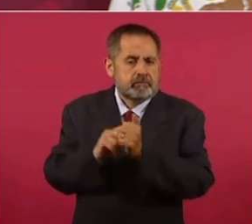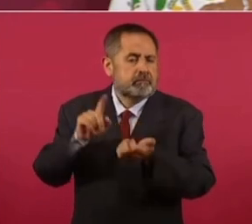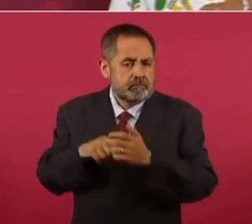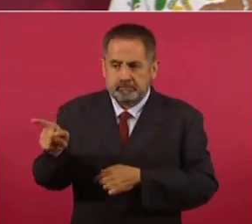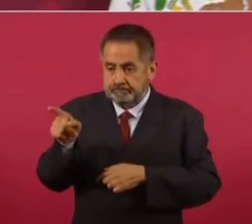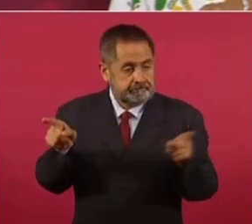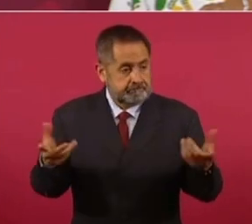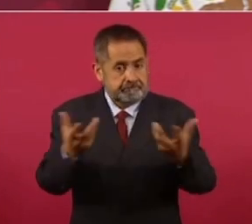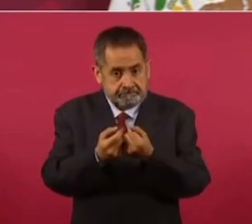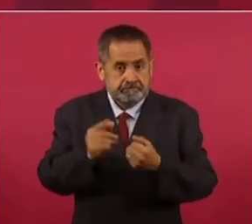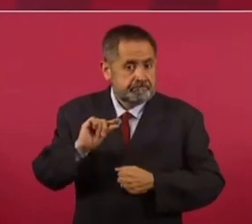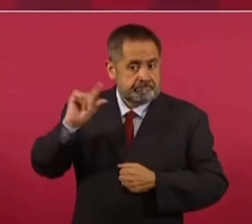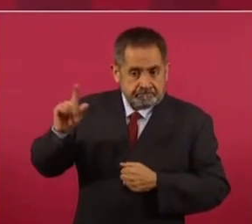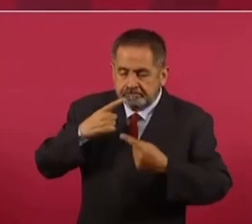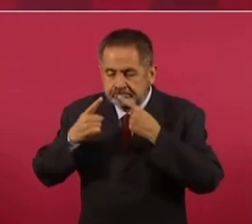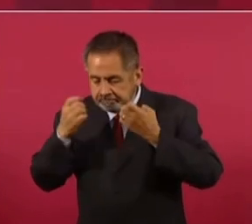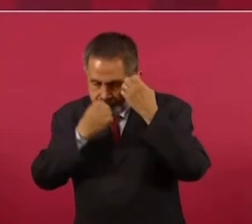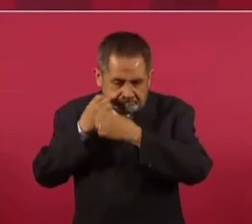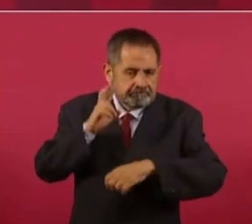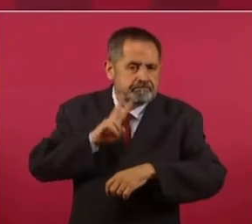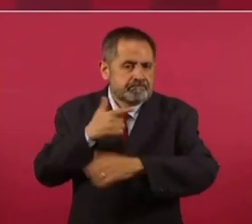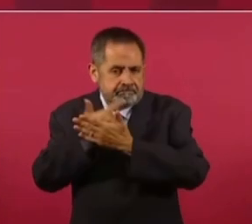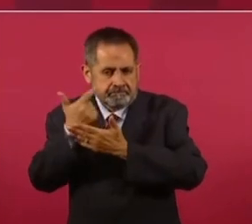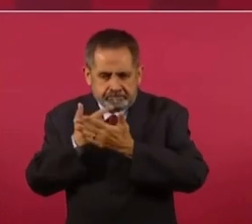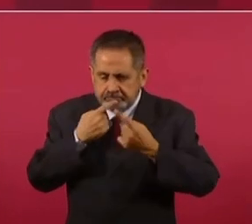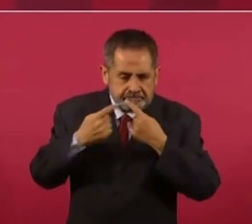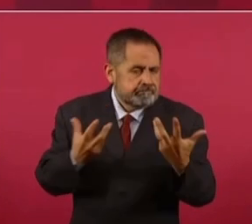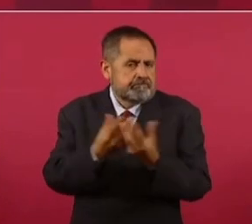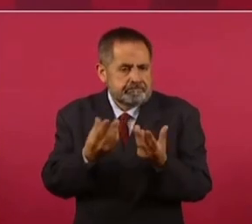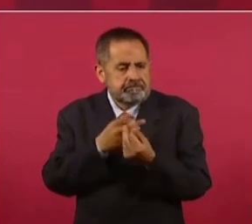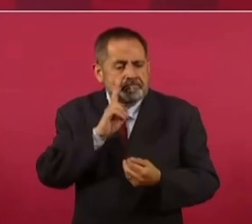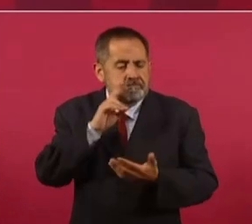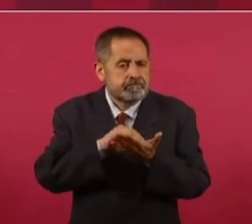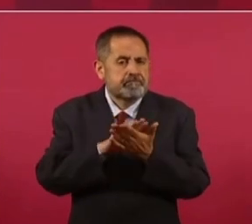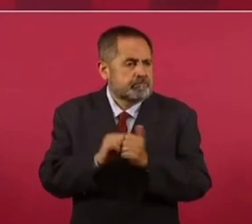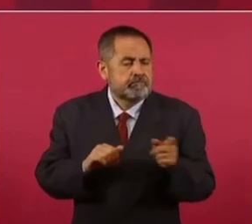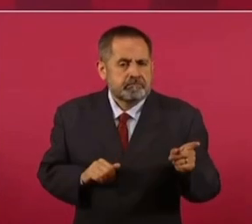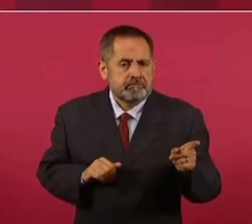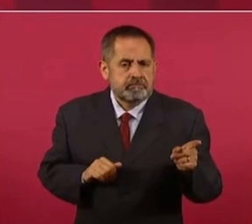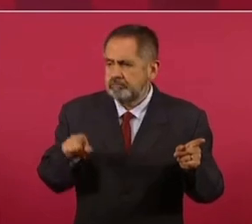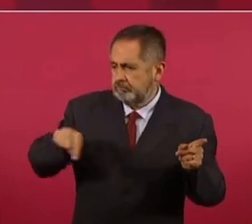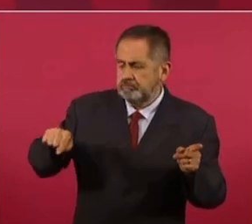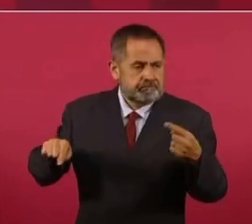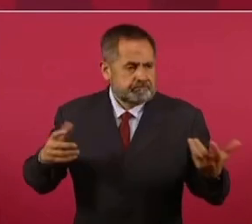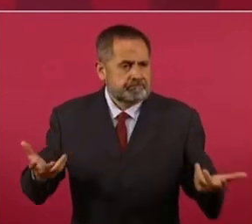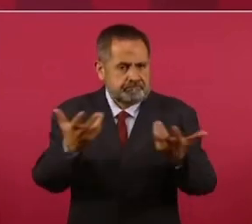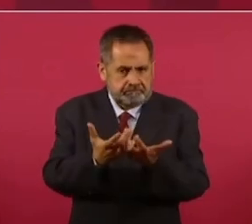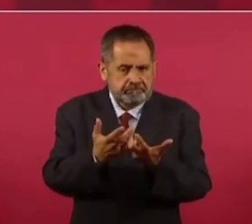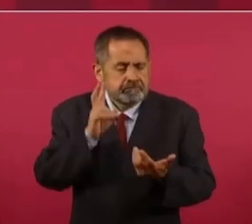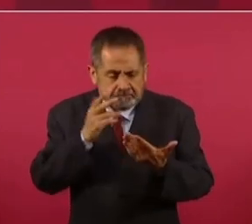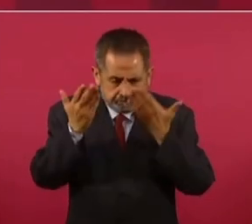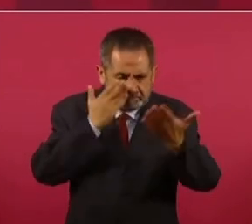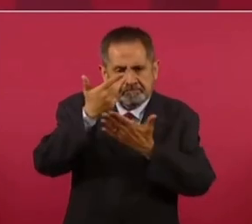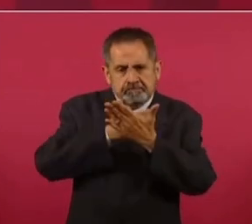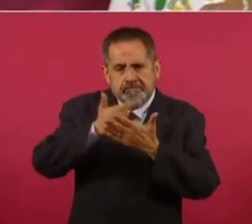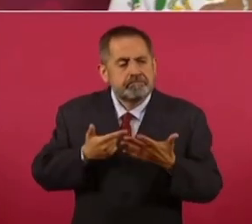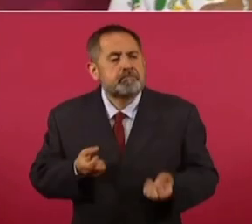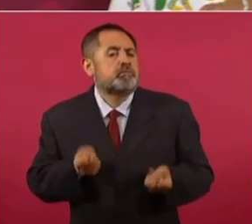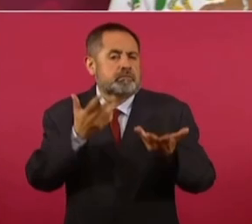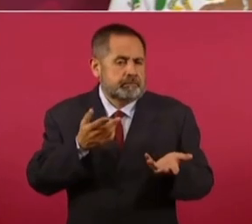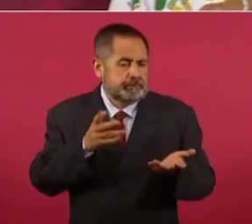sus especialistas, con sus contadores, se reuniera con los contadores, con los especialistas de esta